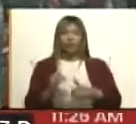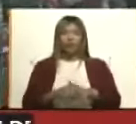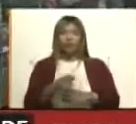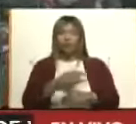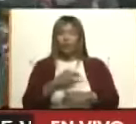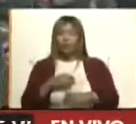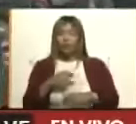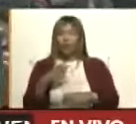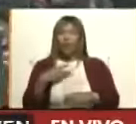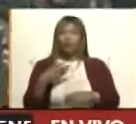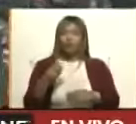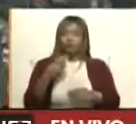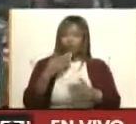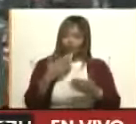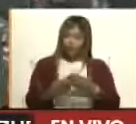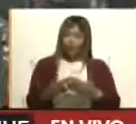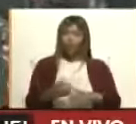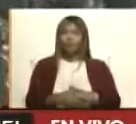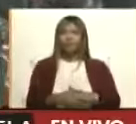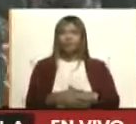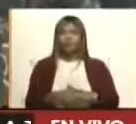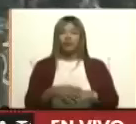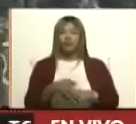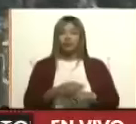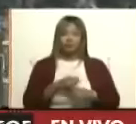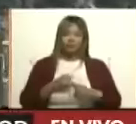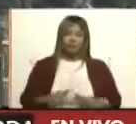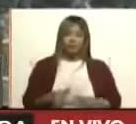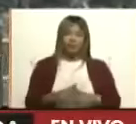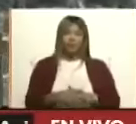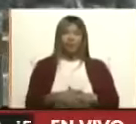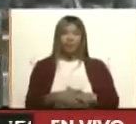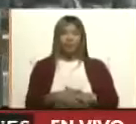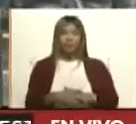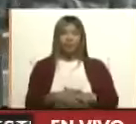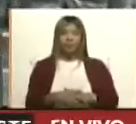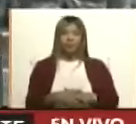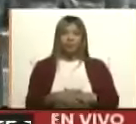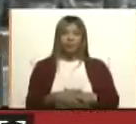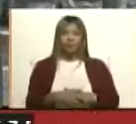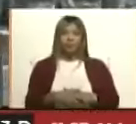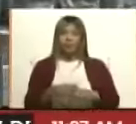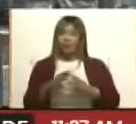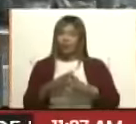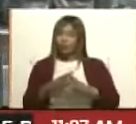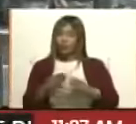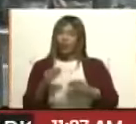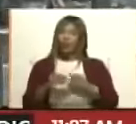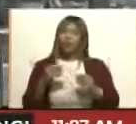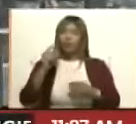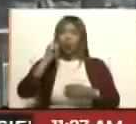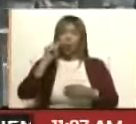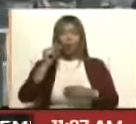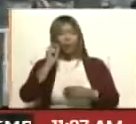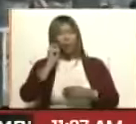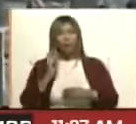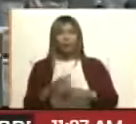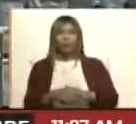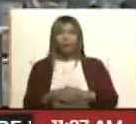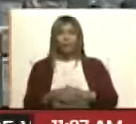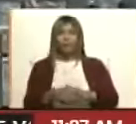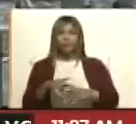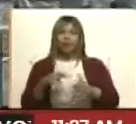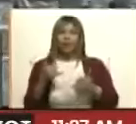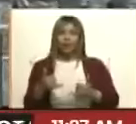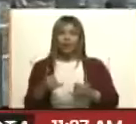nuestro profundo agradecimiento a nuestra Fuerza Armada Nacional Bolivariana, a todos estos hombres y mujeres que desde